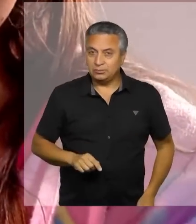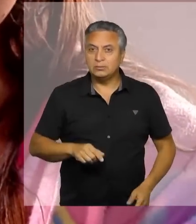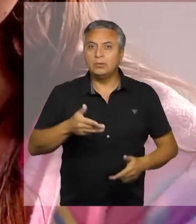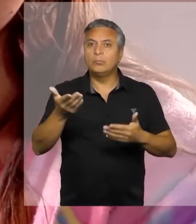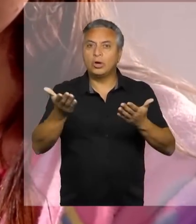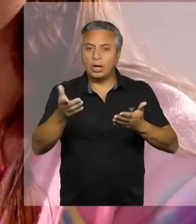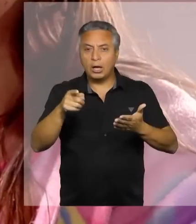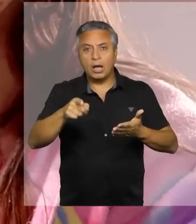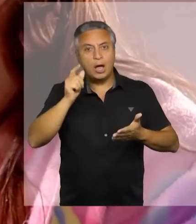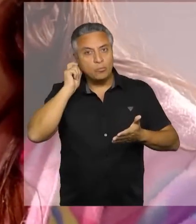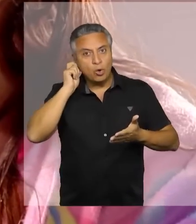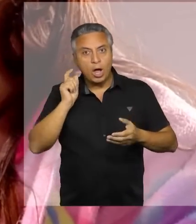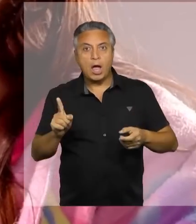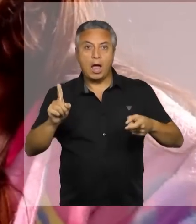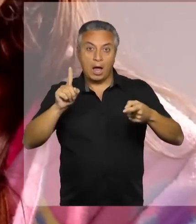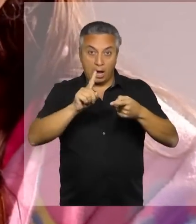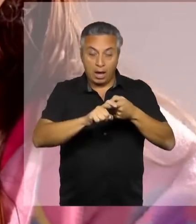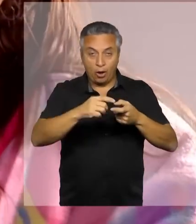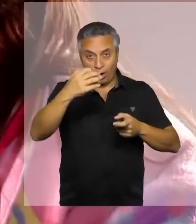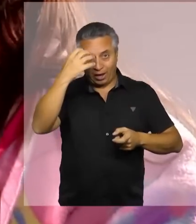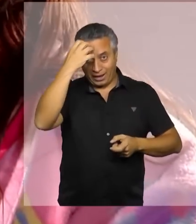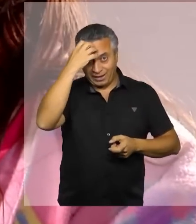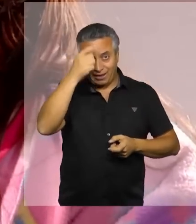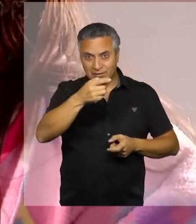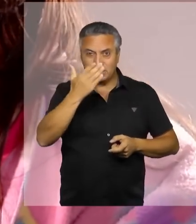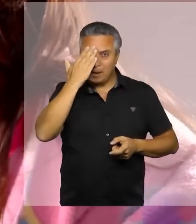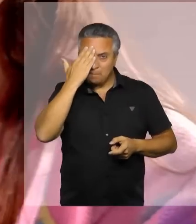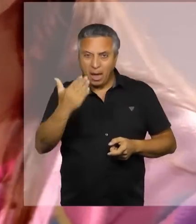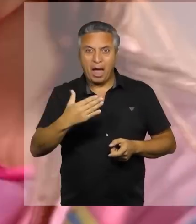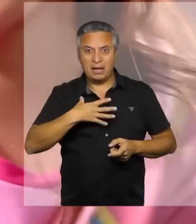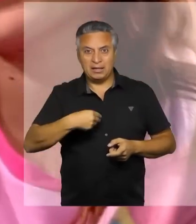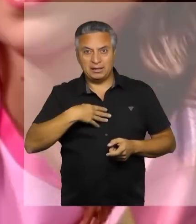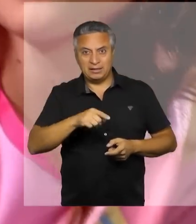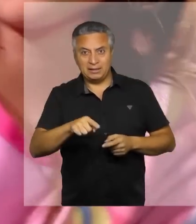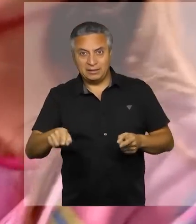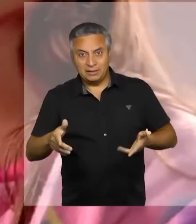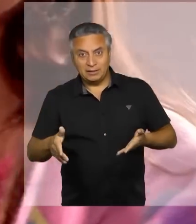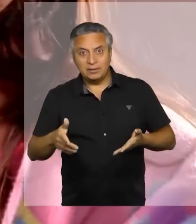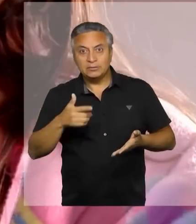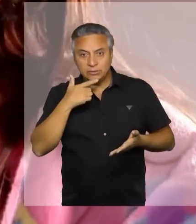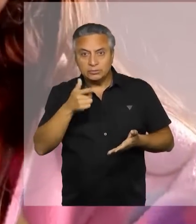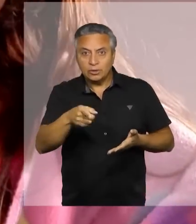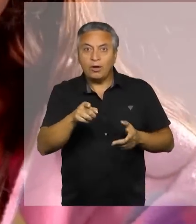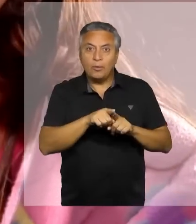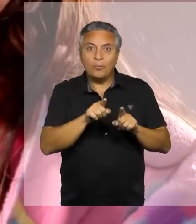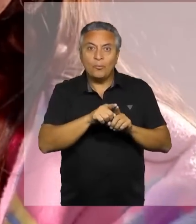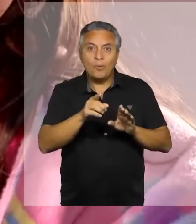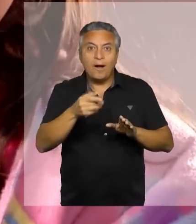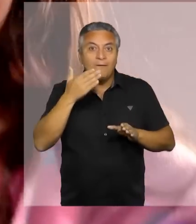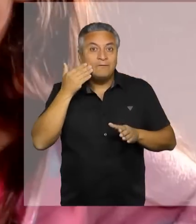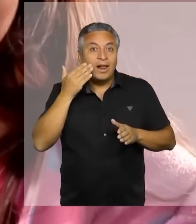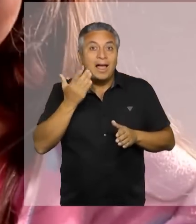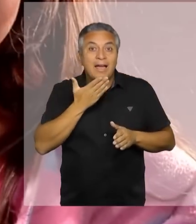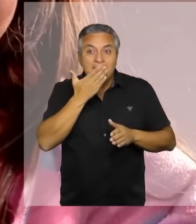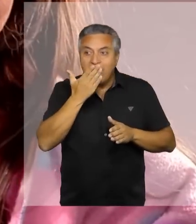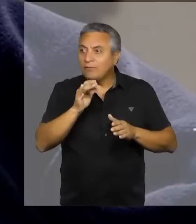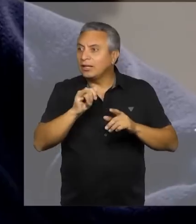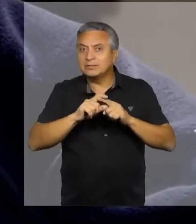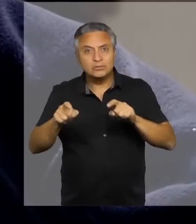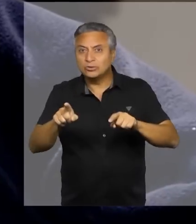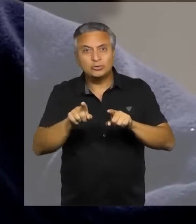mujer se casó con el rey y fue mala con las hijas. Y en Blancanieves y en las Cenicientas pasa lo mismo. ¿Todas son